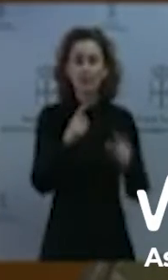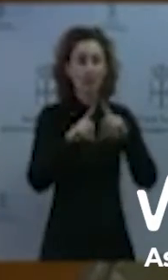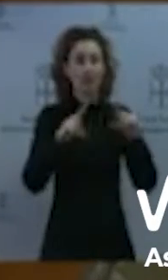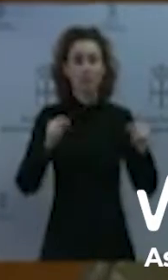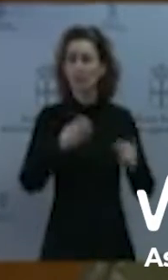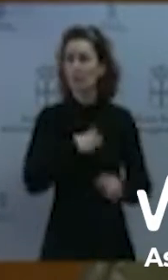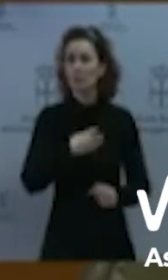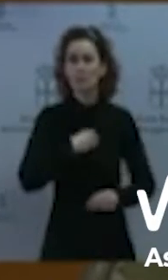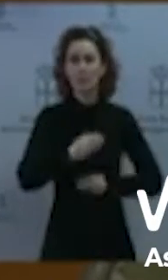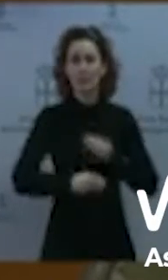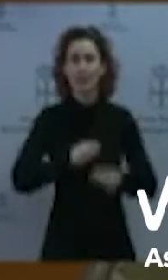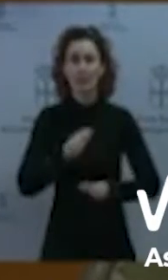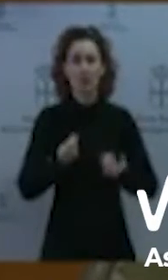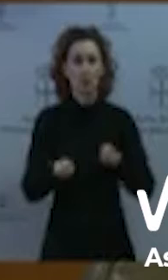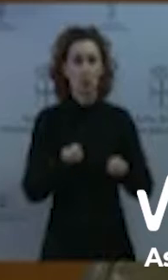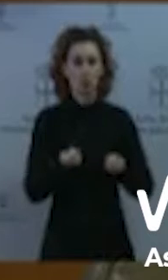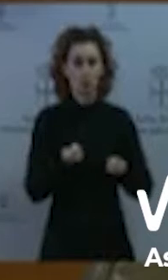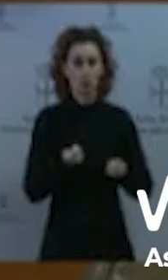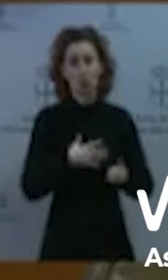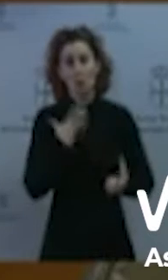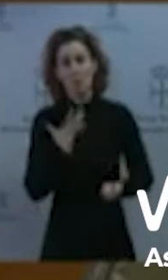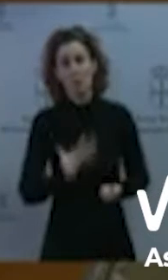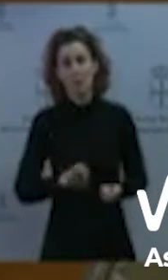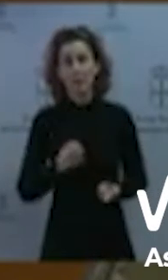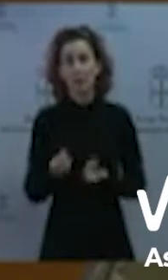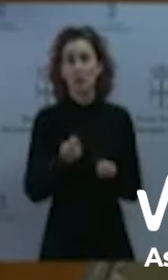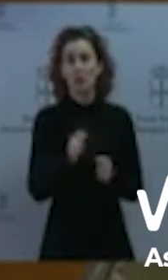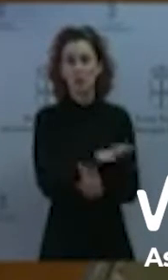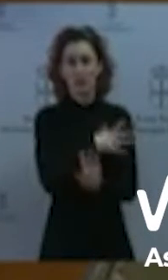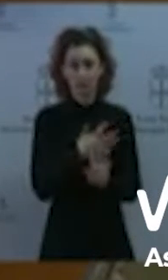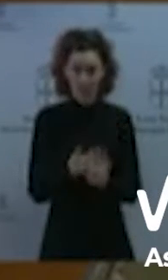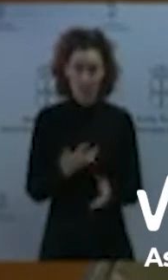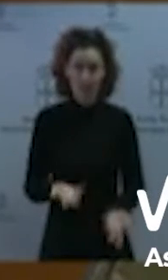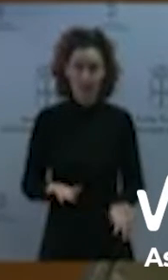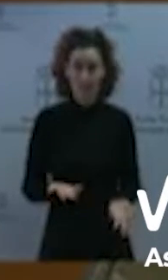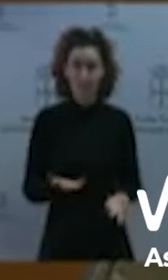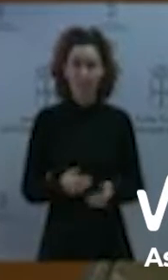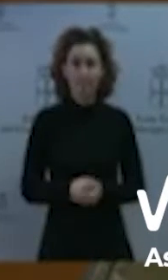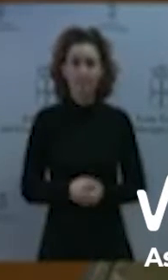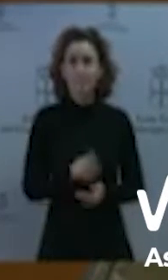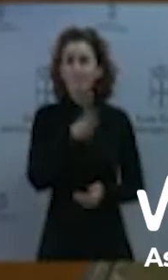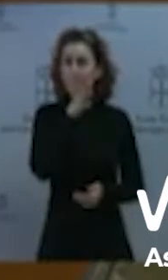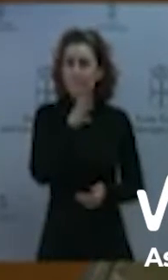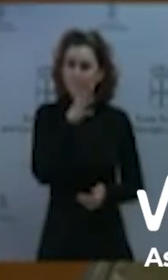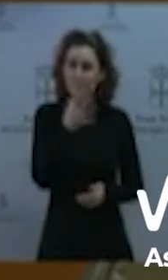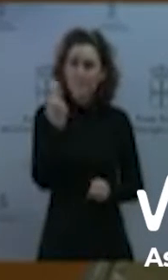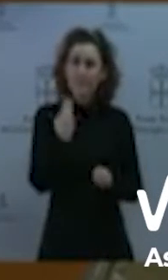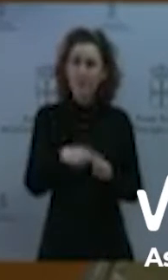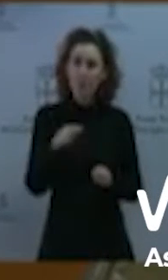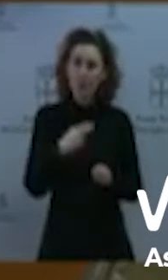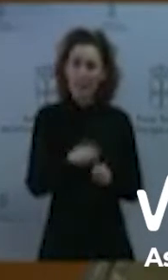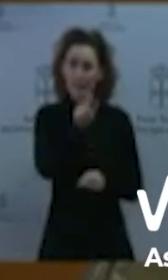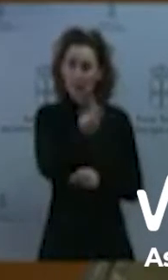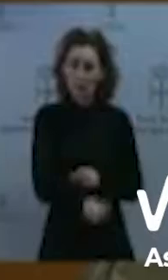realizando los controles como hasta ahora. ¿Cómo puede ser que este político pueda seguir ejerciendo sus funciones cuando está